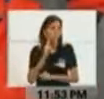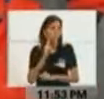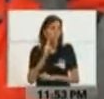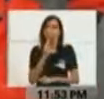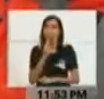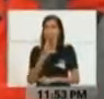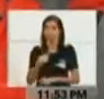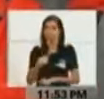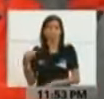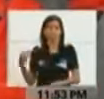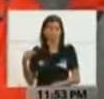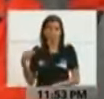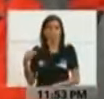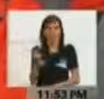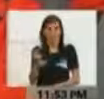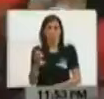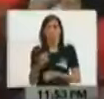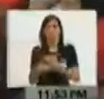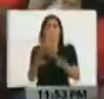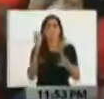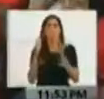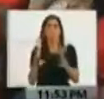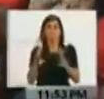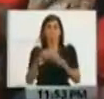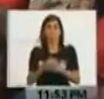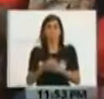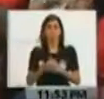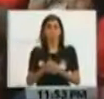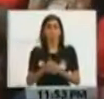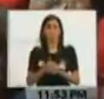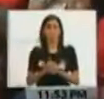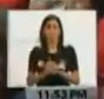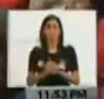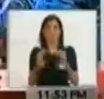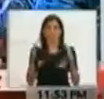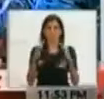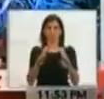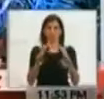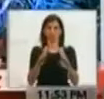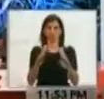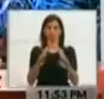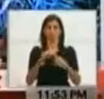Lo dice él, el compañero Manuel Quevedo.